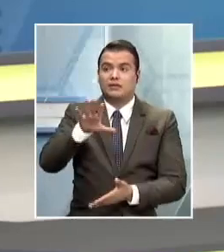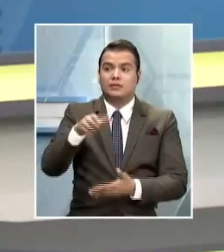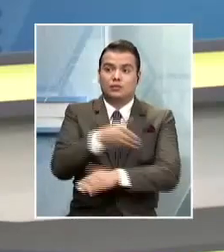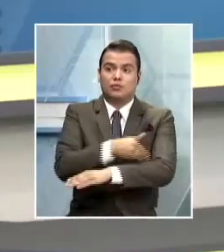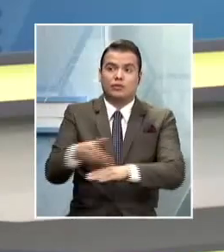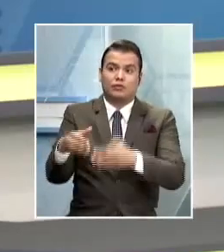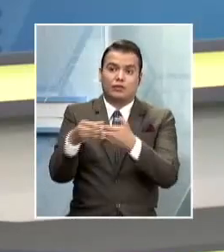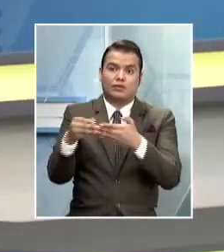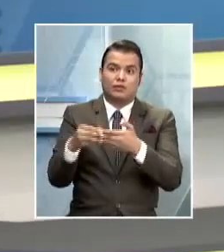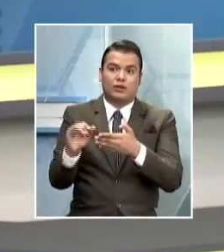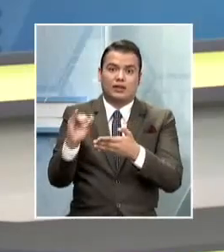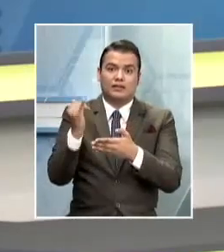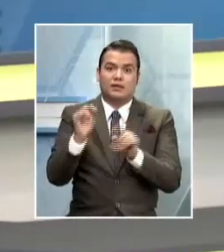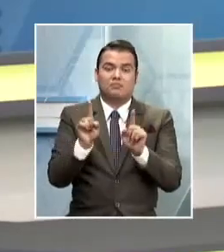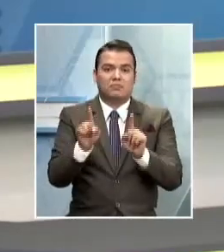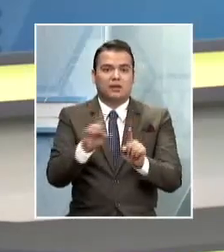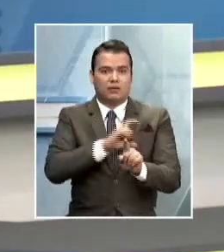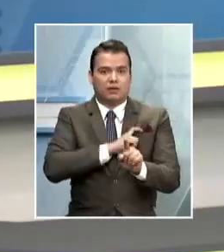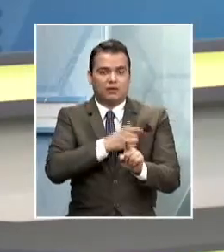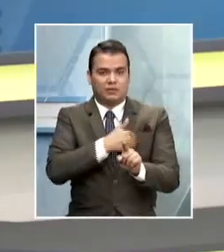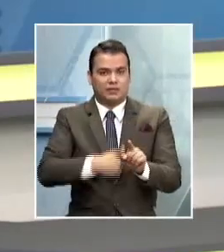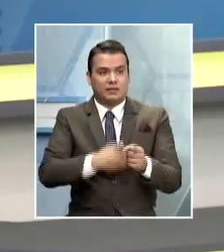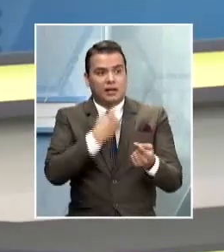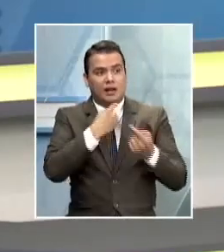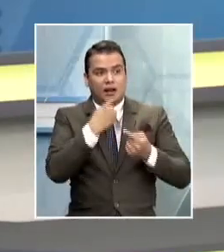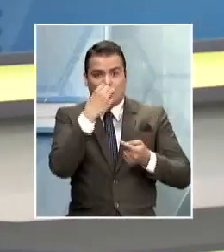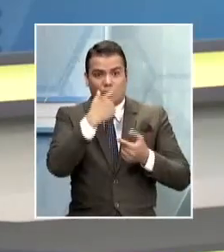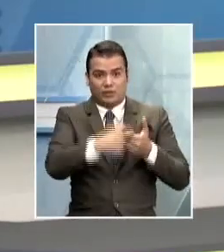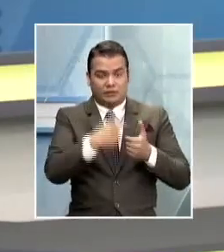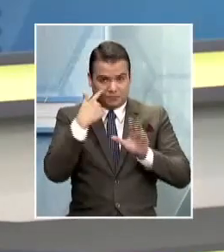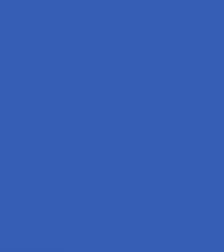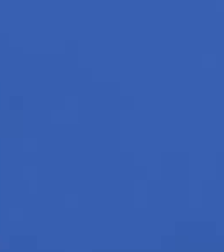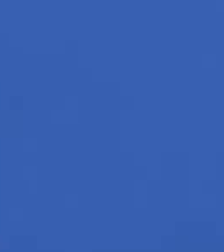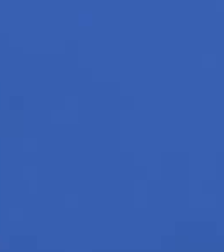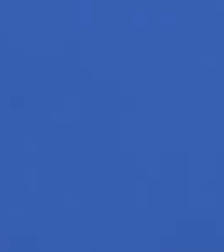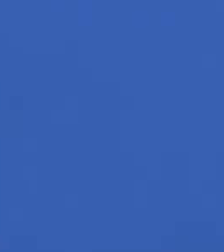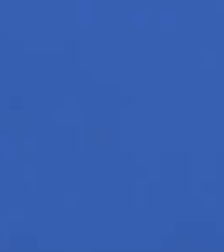mínimo. Y esto habló el presidente con el jugador porque va a quedar mareado.